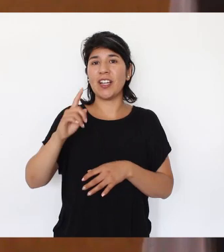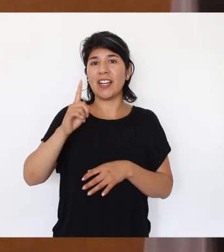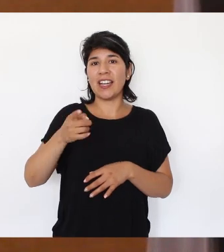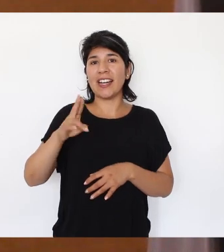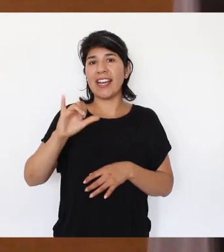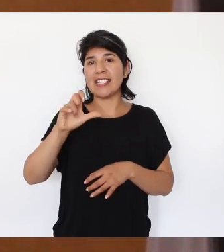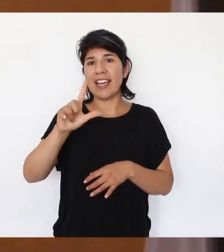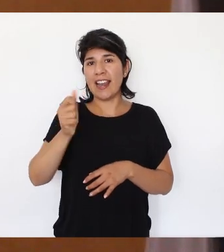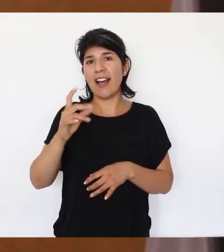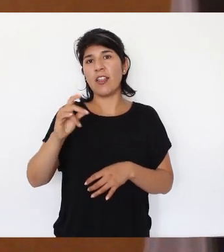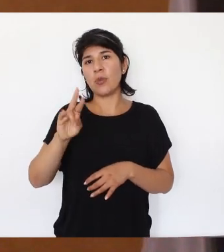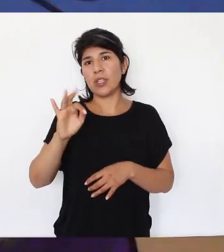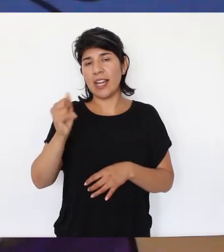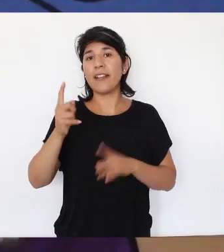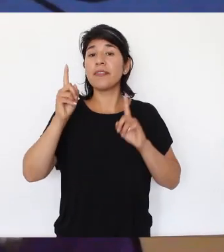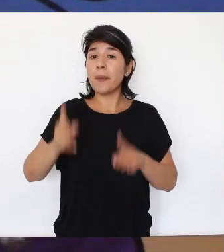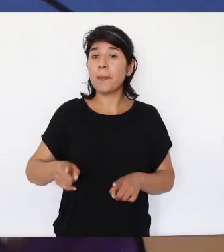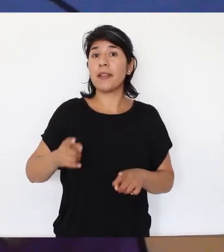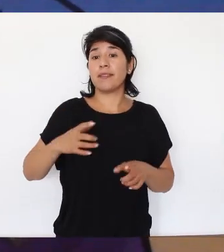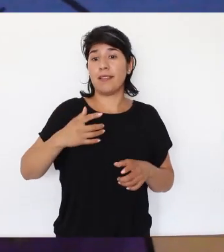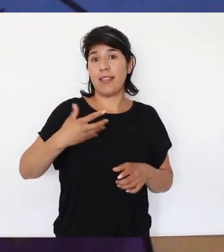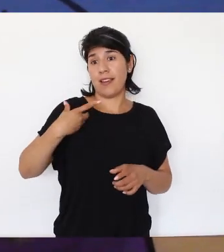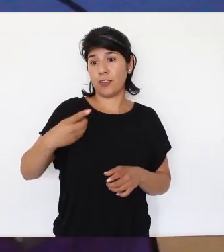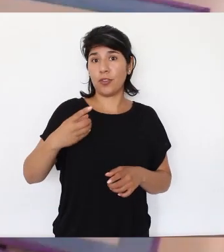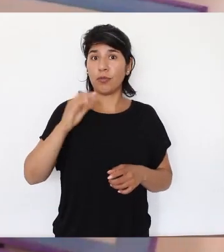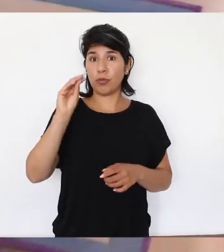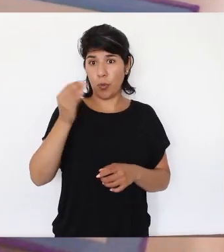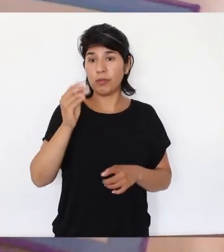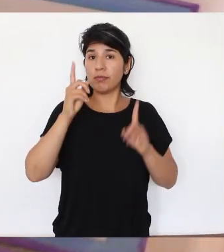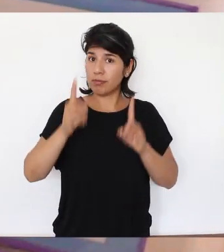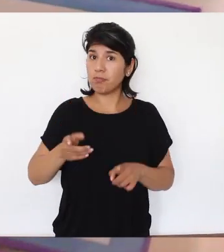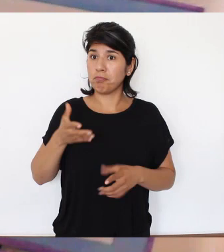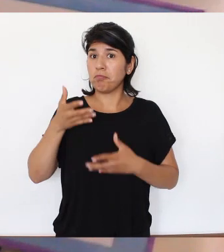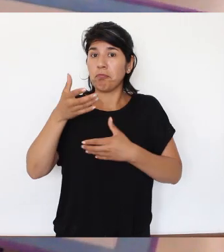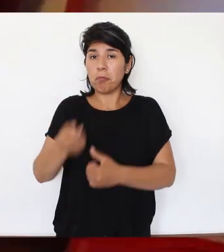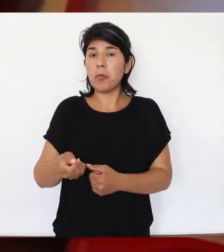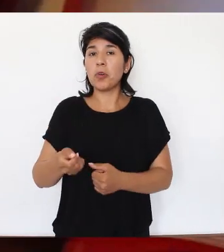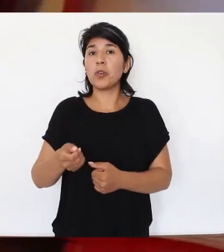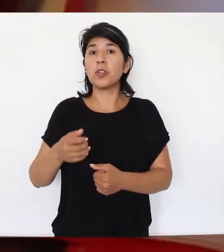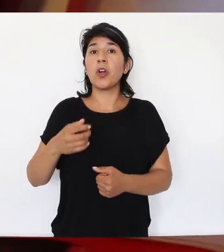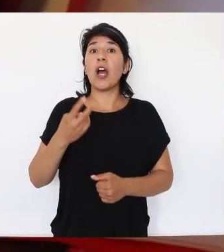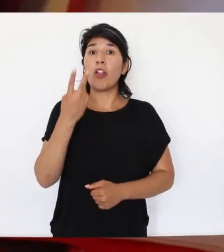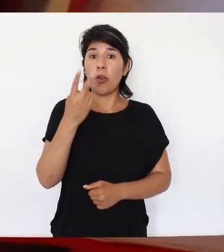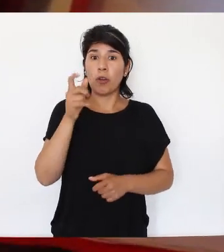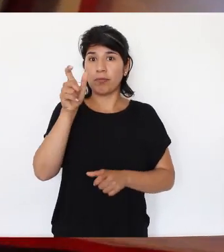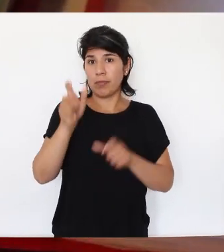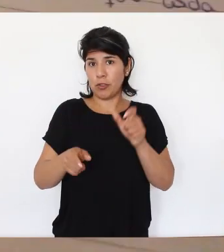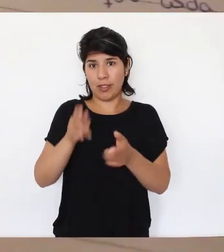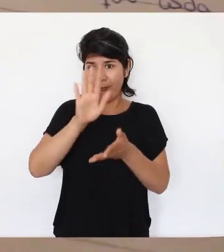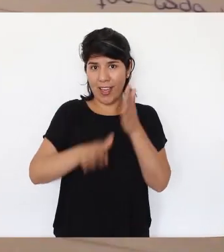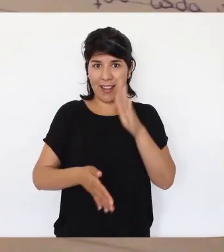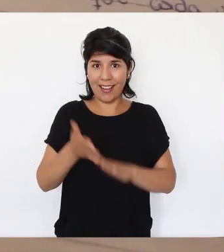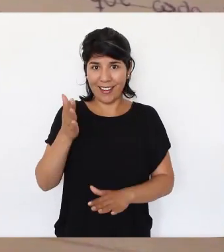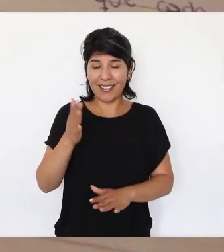este Graciela edutra también participó la dirección de juventud este tuvimos dos este becas